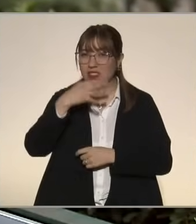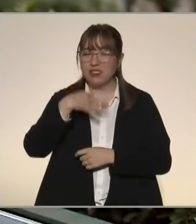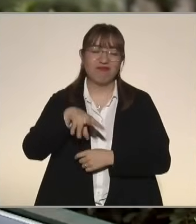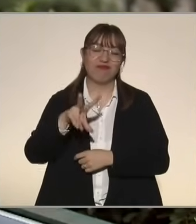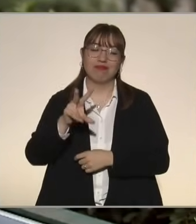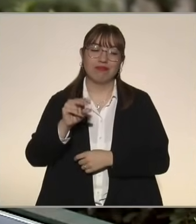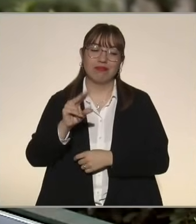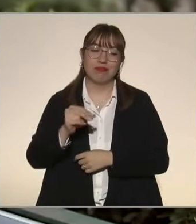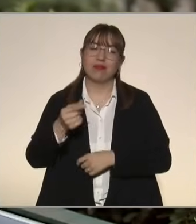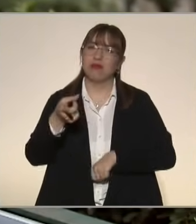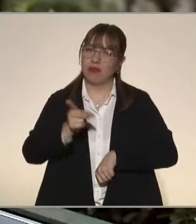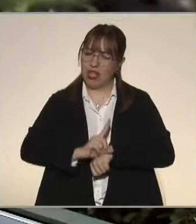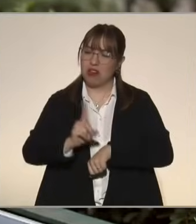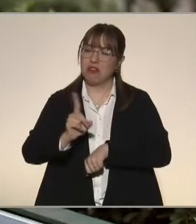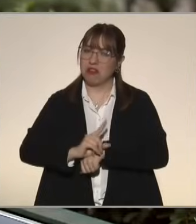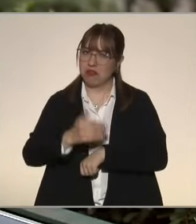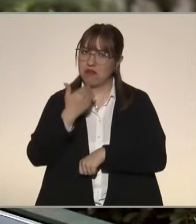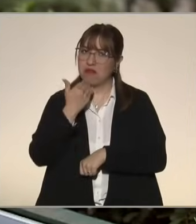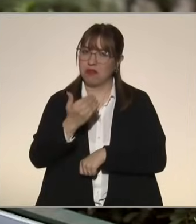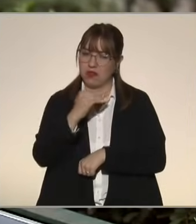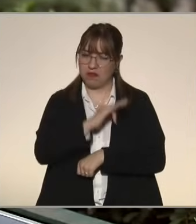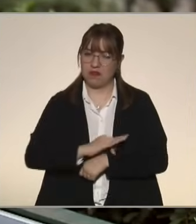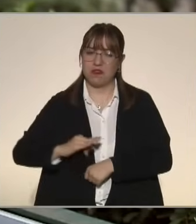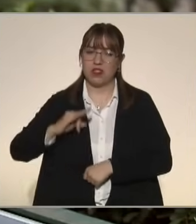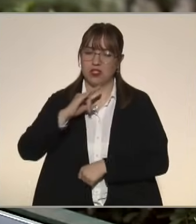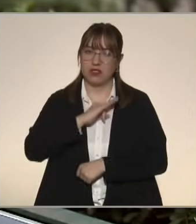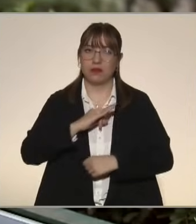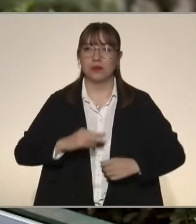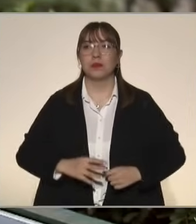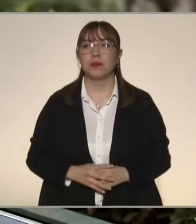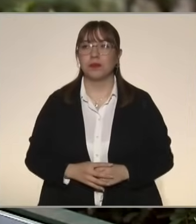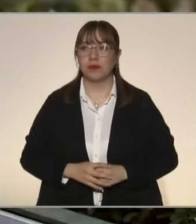no tener una fecha en especial para los eventos.